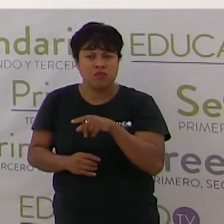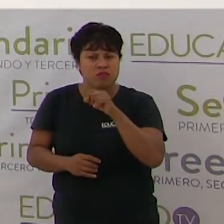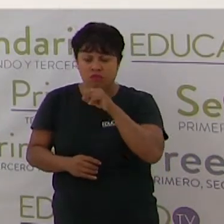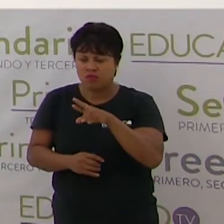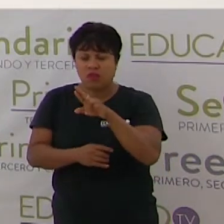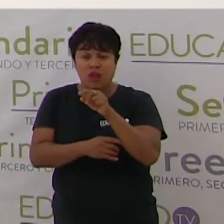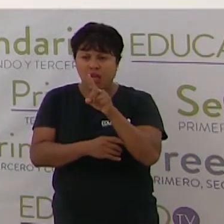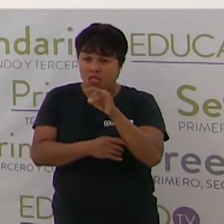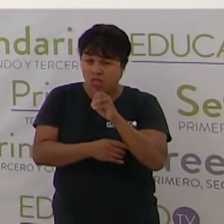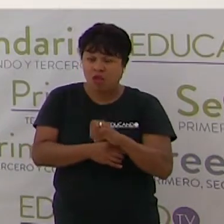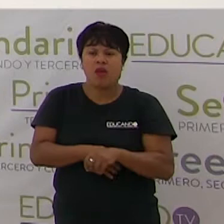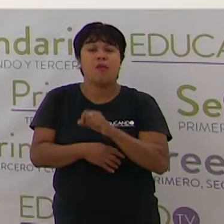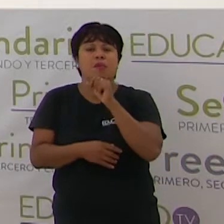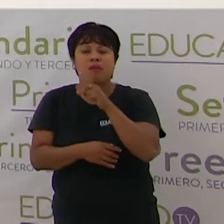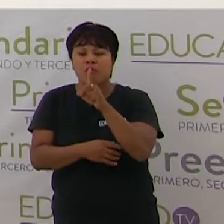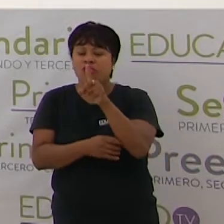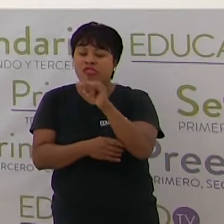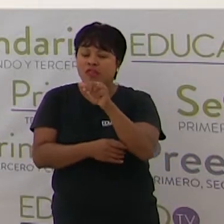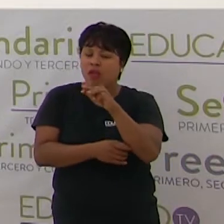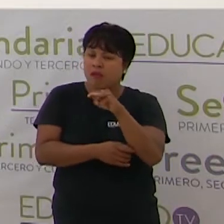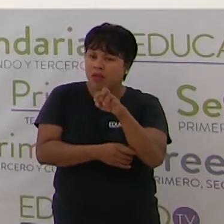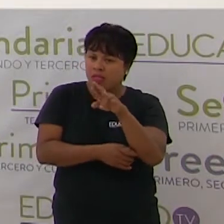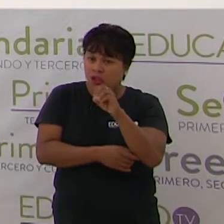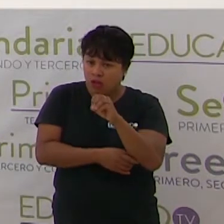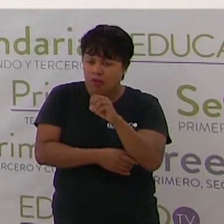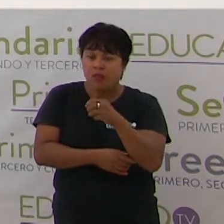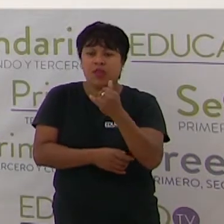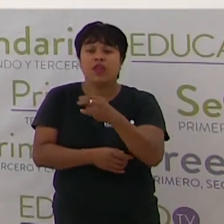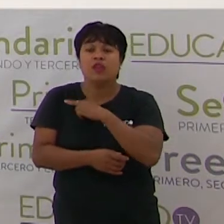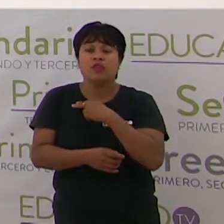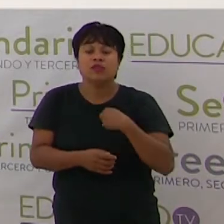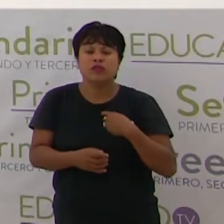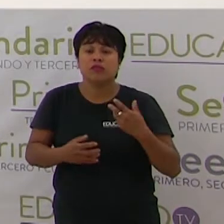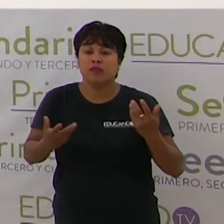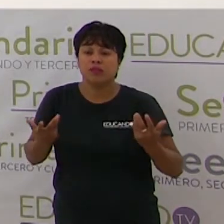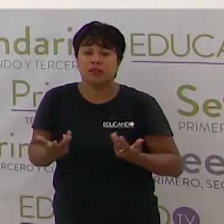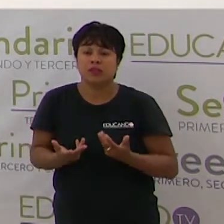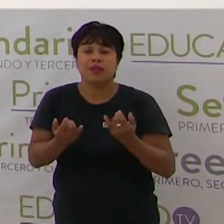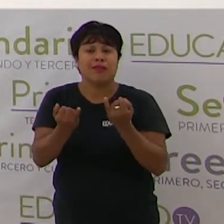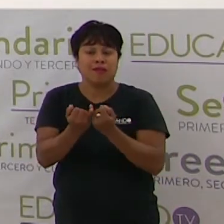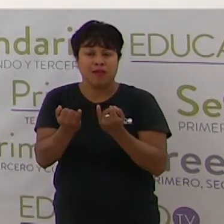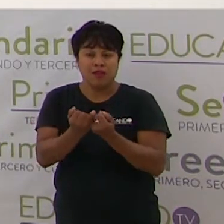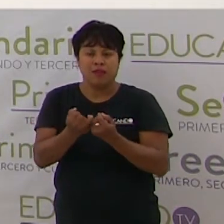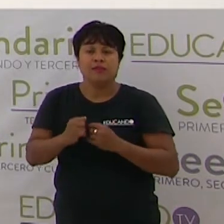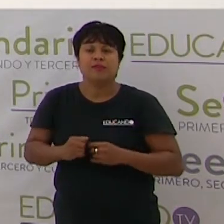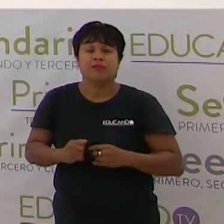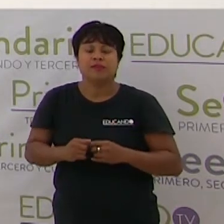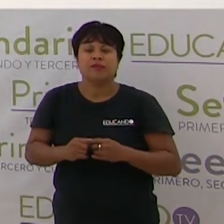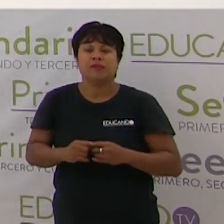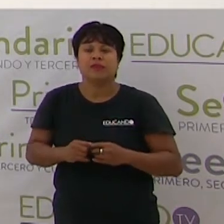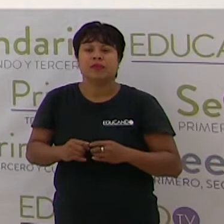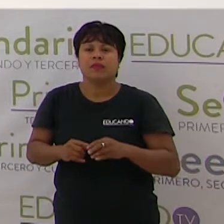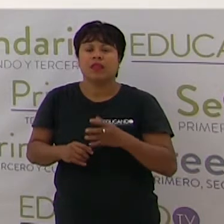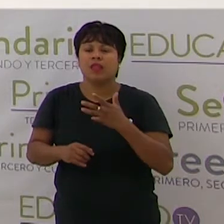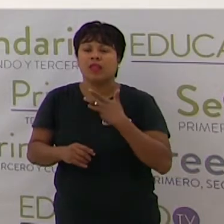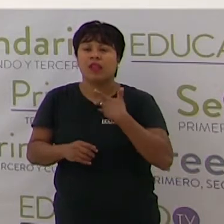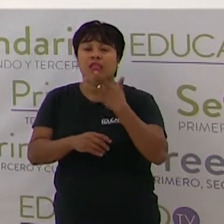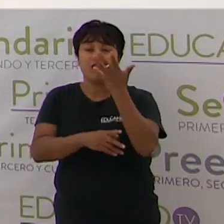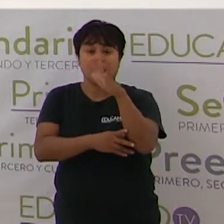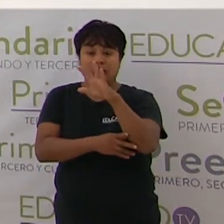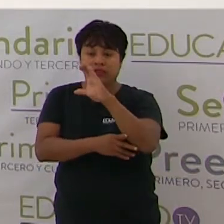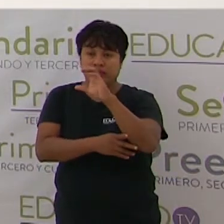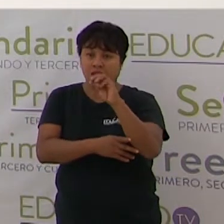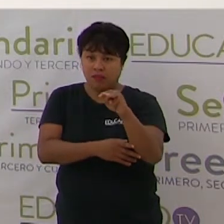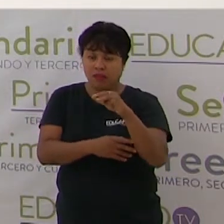el mismo diámetro, y vamos a igual, estamos en la suposición de que tienen de radio 10 centímetros,